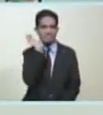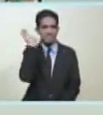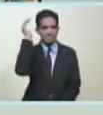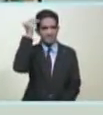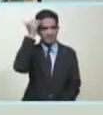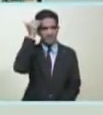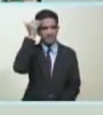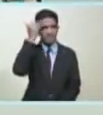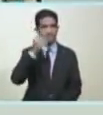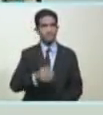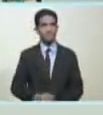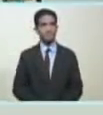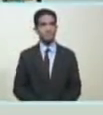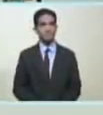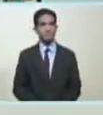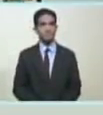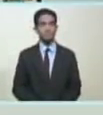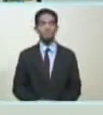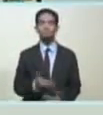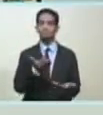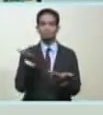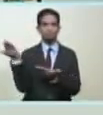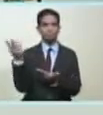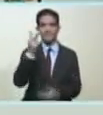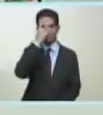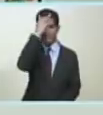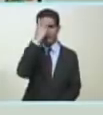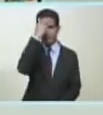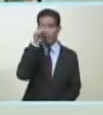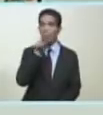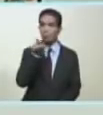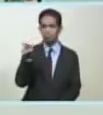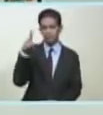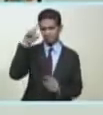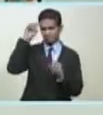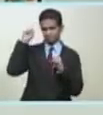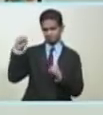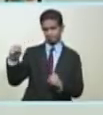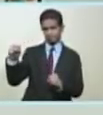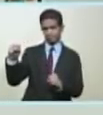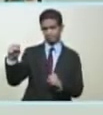compañeros de la Fuerza Armada, compañero Tarek William Saab, usted como experto electoral,